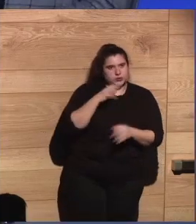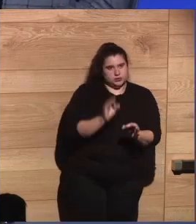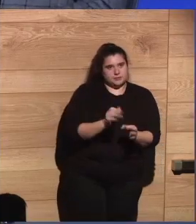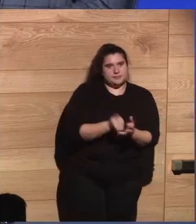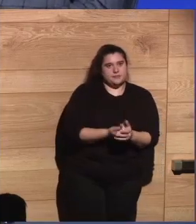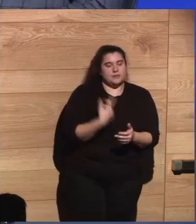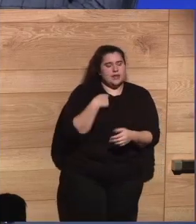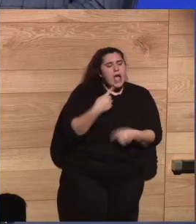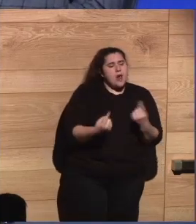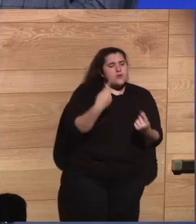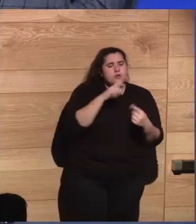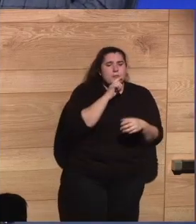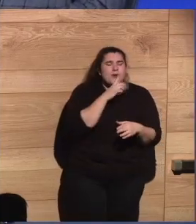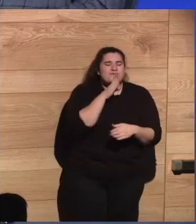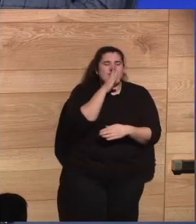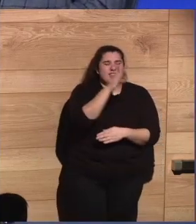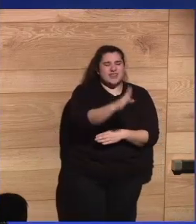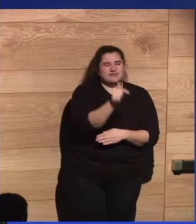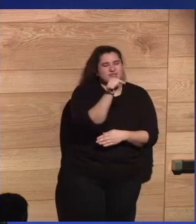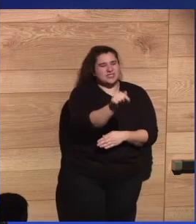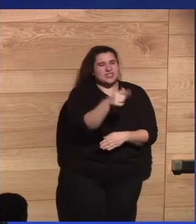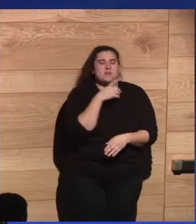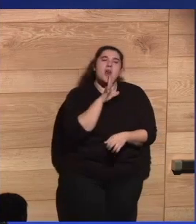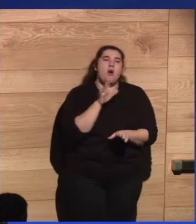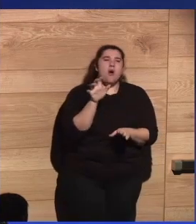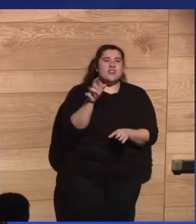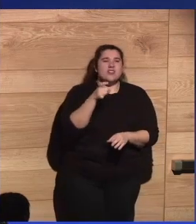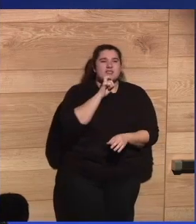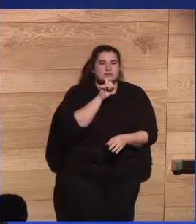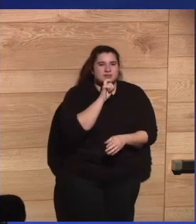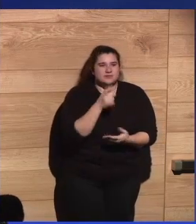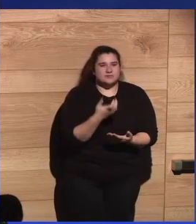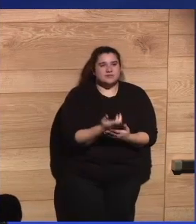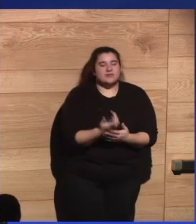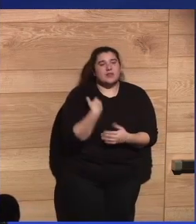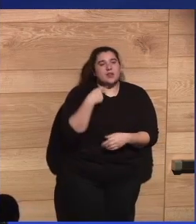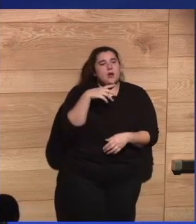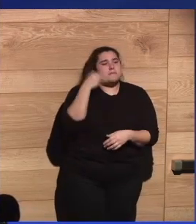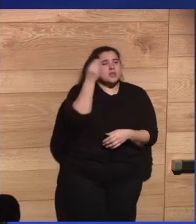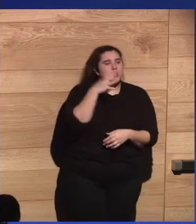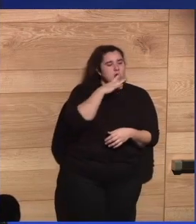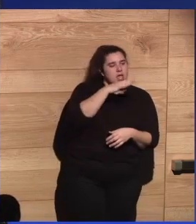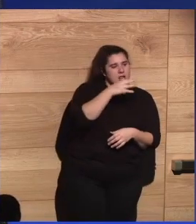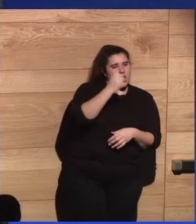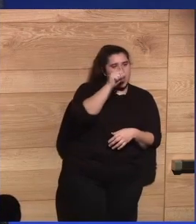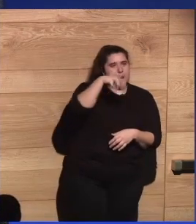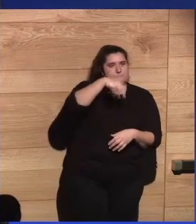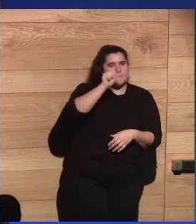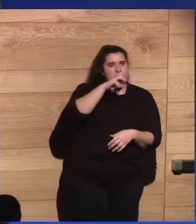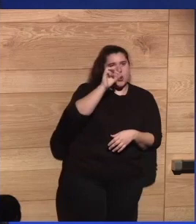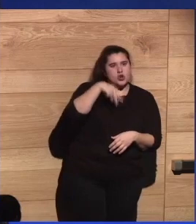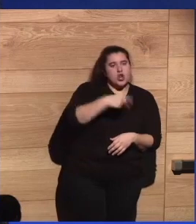pasos muy arriesgados en esa dirección, ¿no? Yo pensaba, me hacía acordar todo el tiempo a La leyenda del tiempo de Camarón, que es el disco